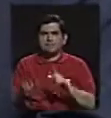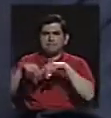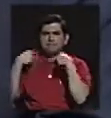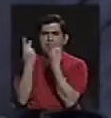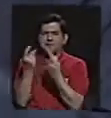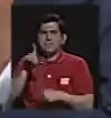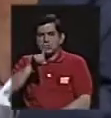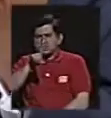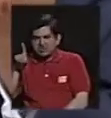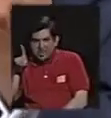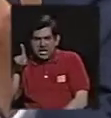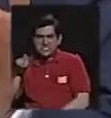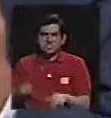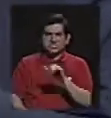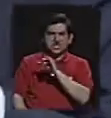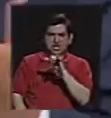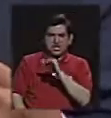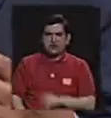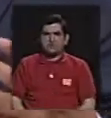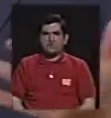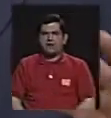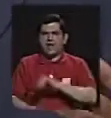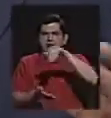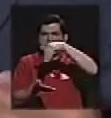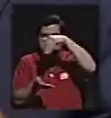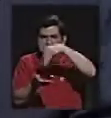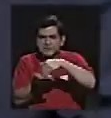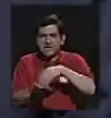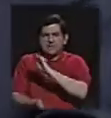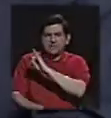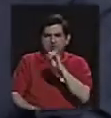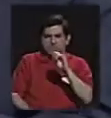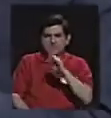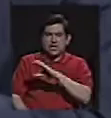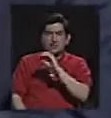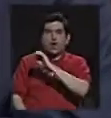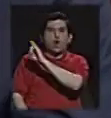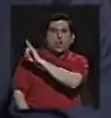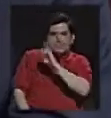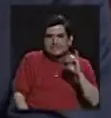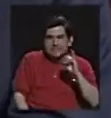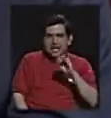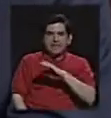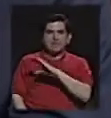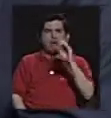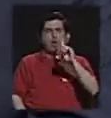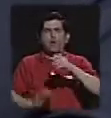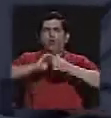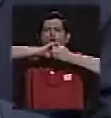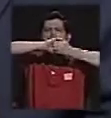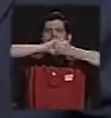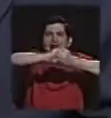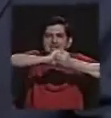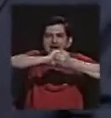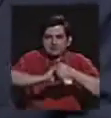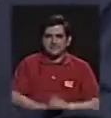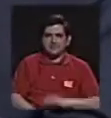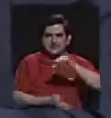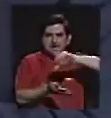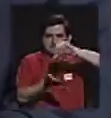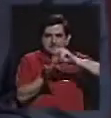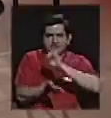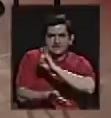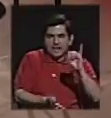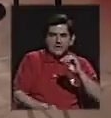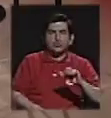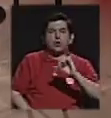de la derecha y de la centro izquierda o izquierda, o una coalición o alianza en la centro izquierda